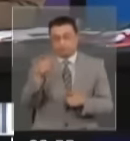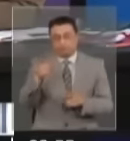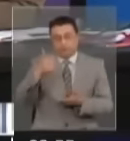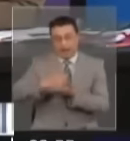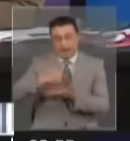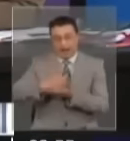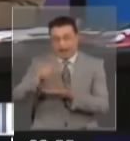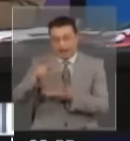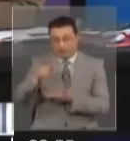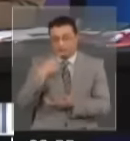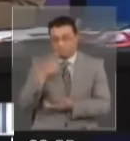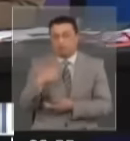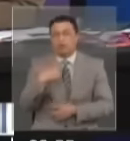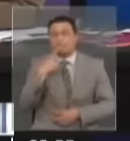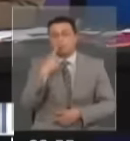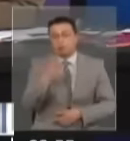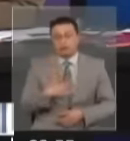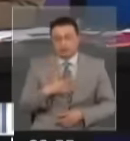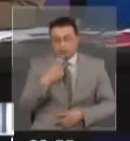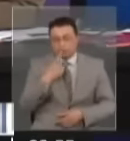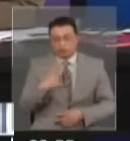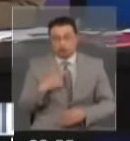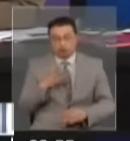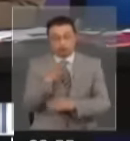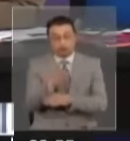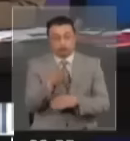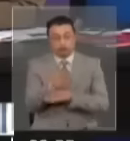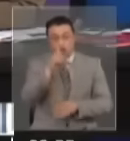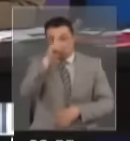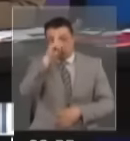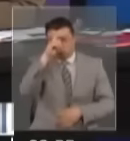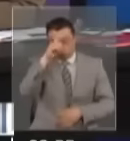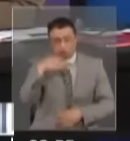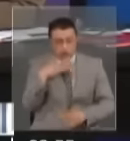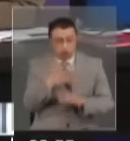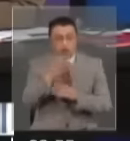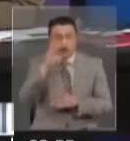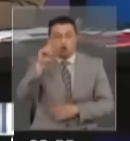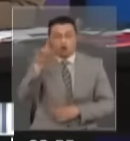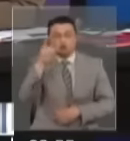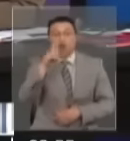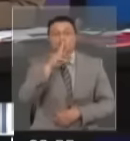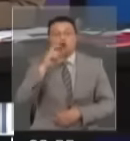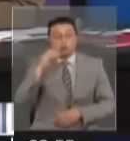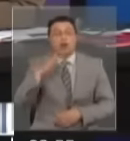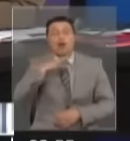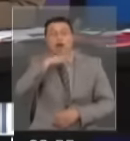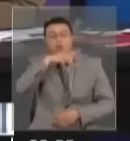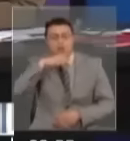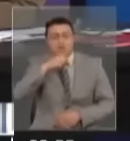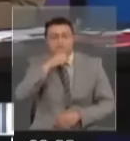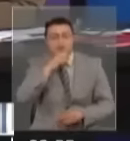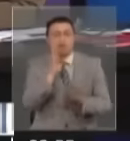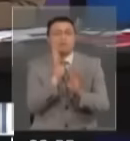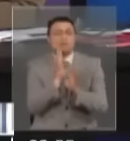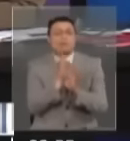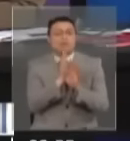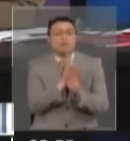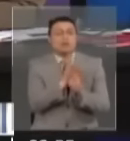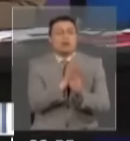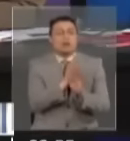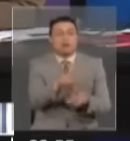alcalde Sari y le quiero preguntar porque he estado yendo a los consultorios temprano en la mañana y me llama la atención que adultos mayores estén haciendo cola